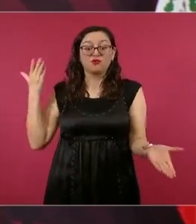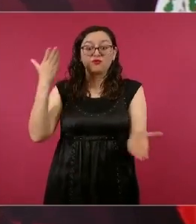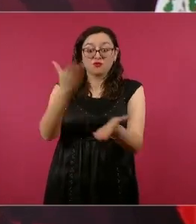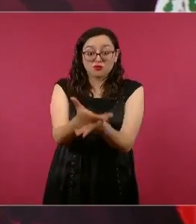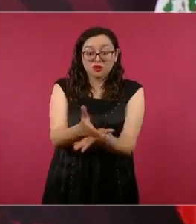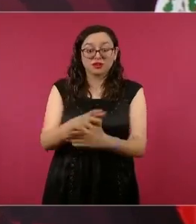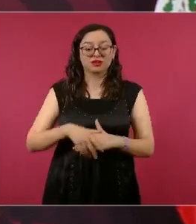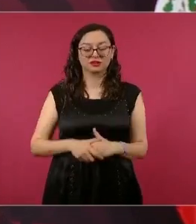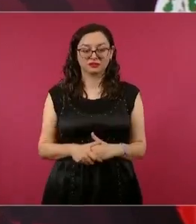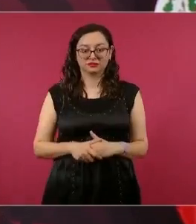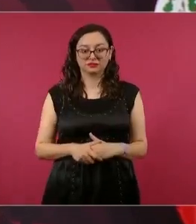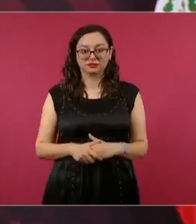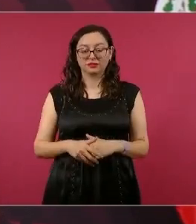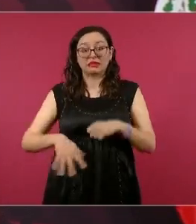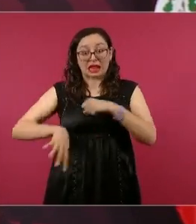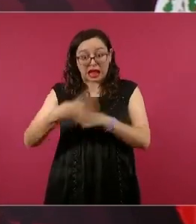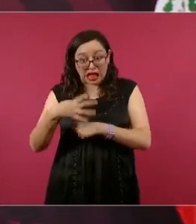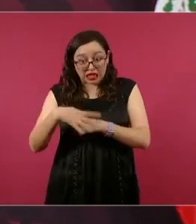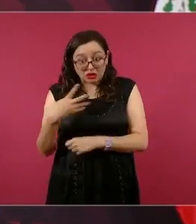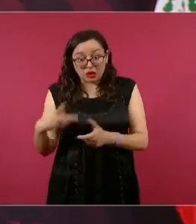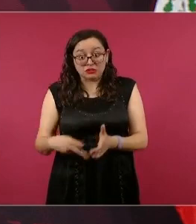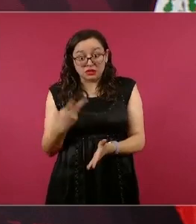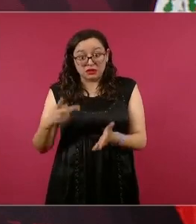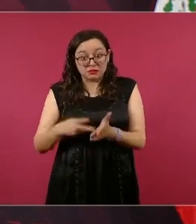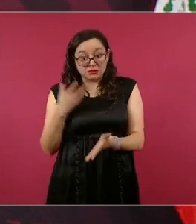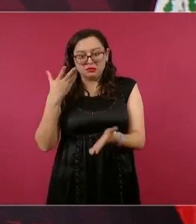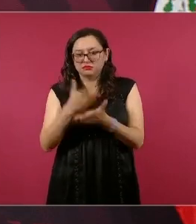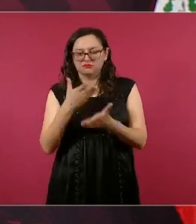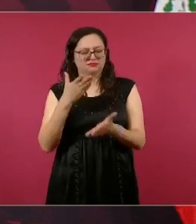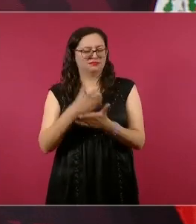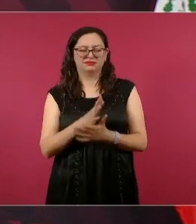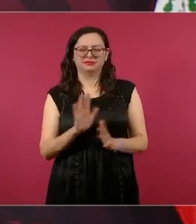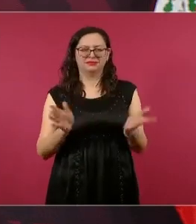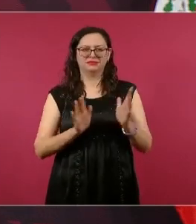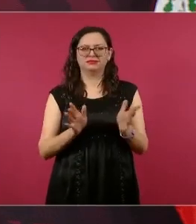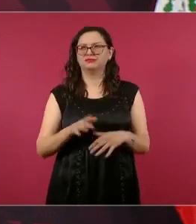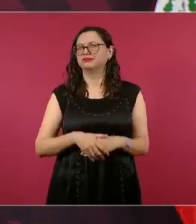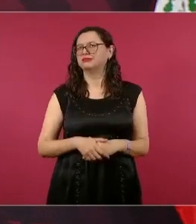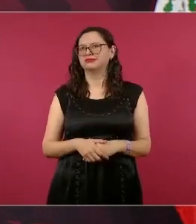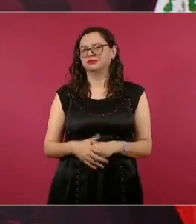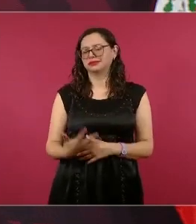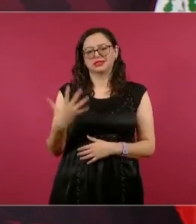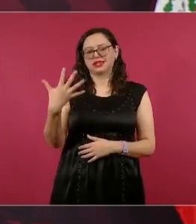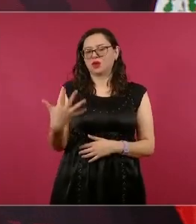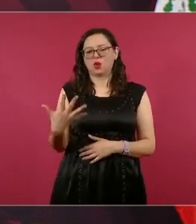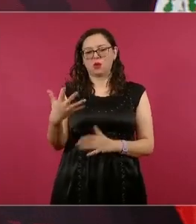tampoco 14 veces, pero sí creo que como 5 he ido.